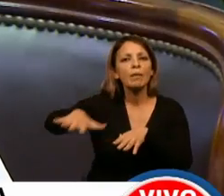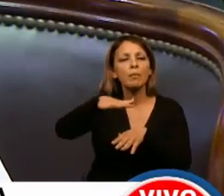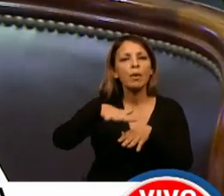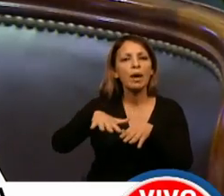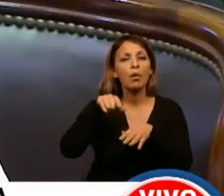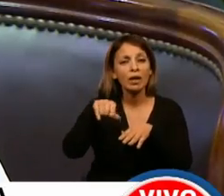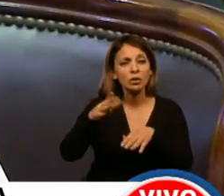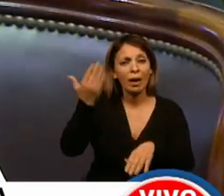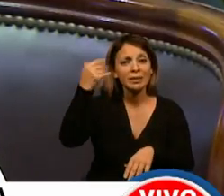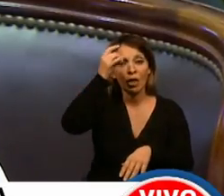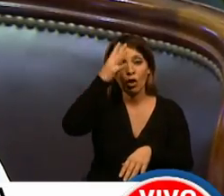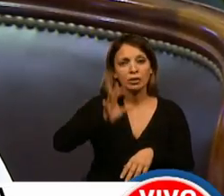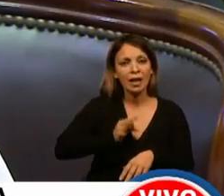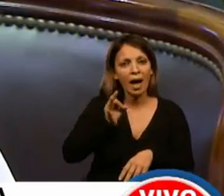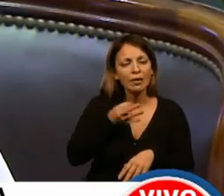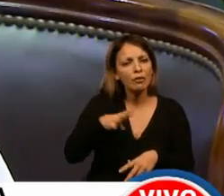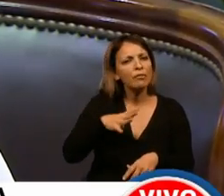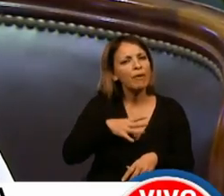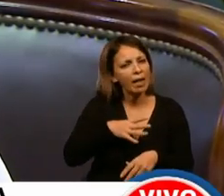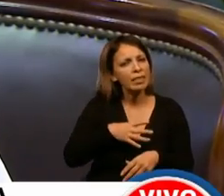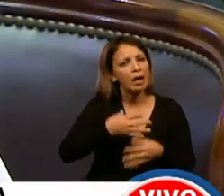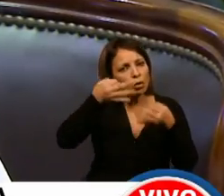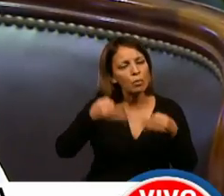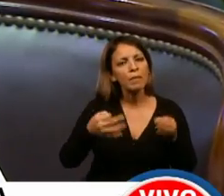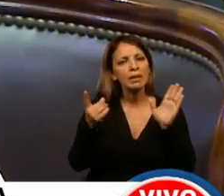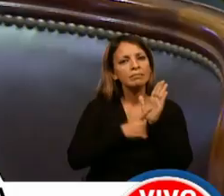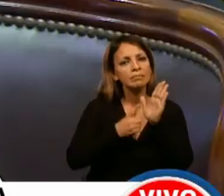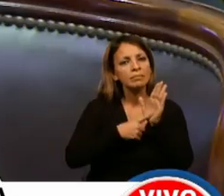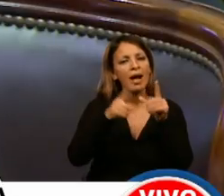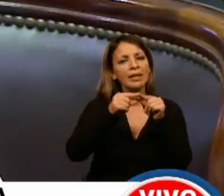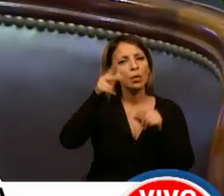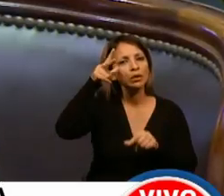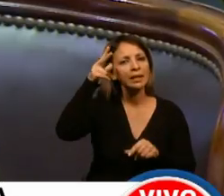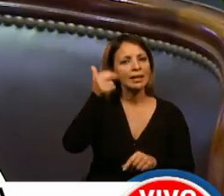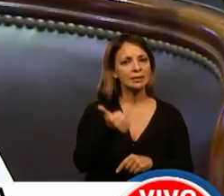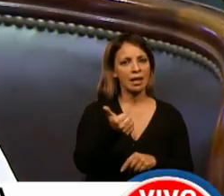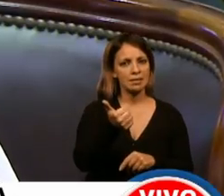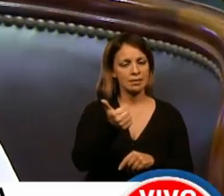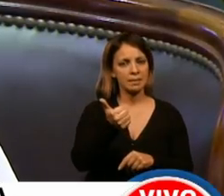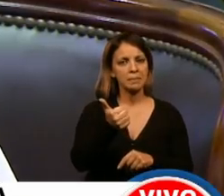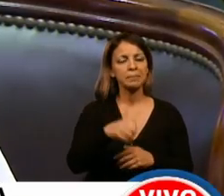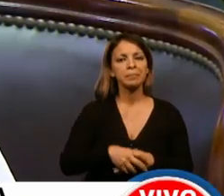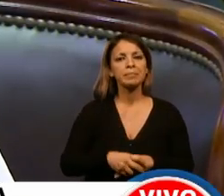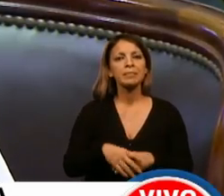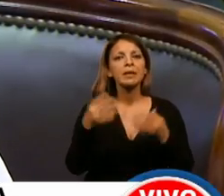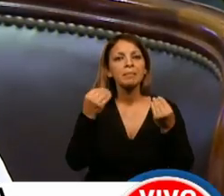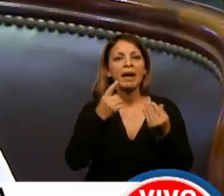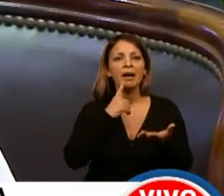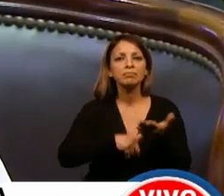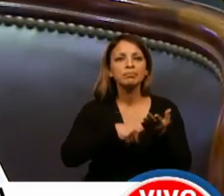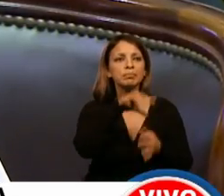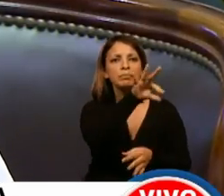12 años en el cumplimiento de la el mandato constitucional del artículo 36 para dar su